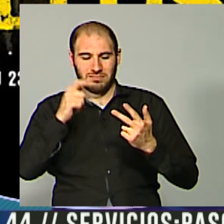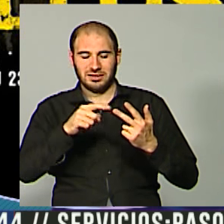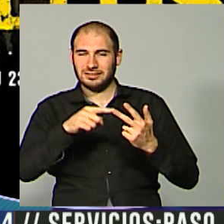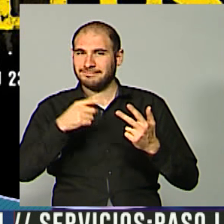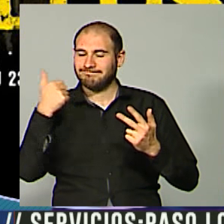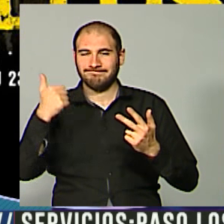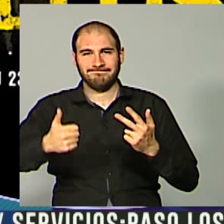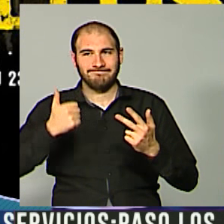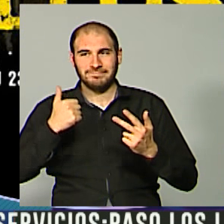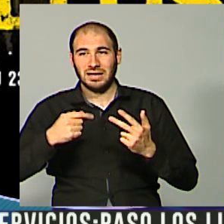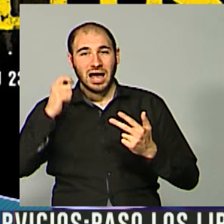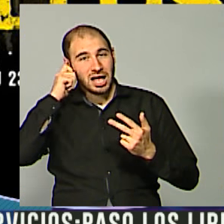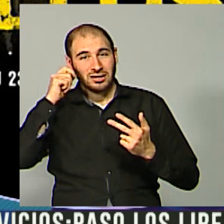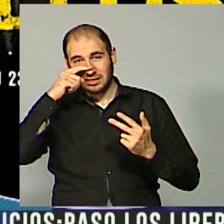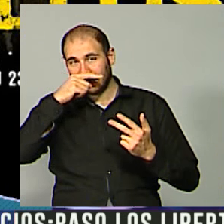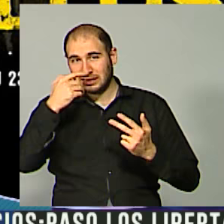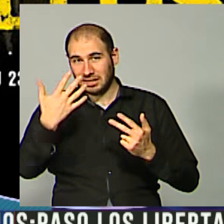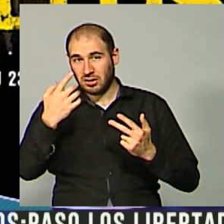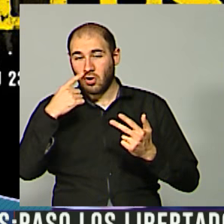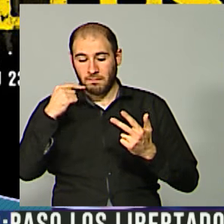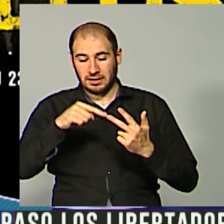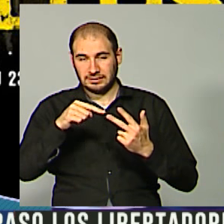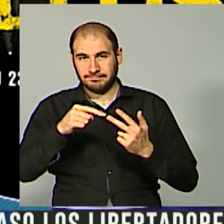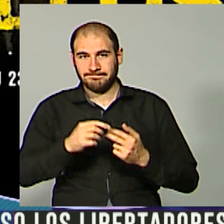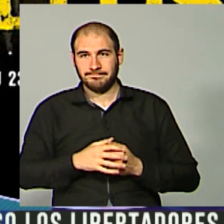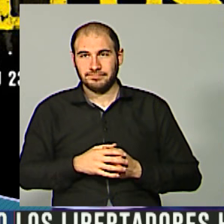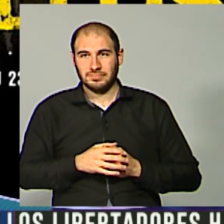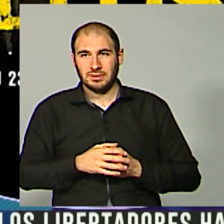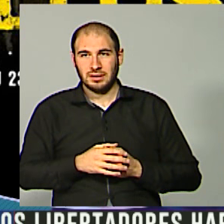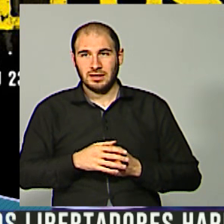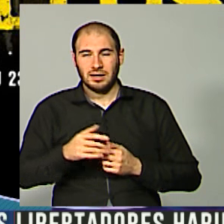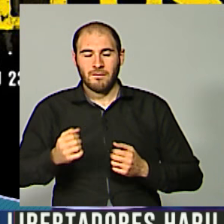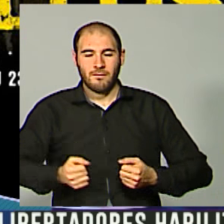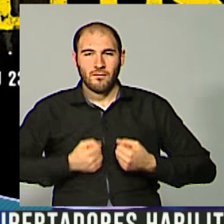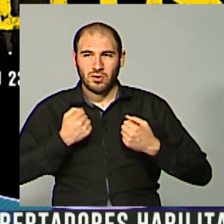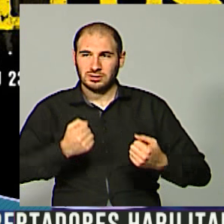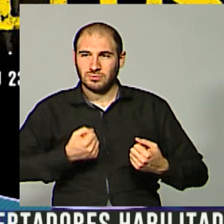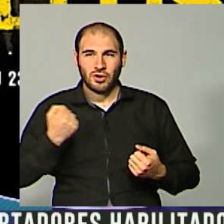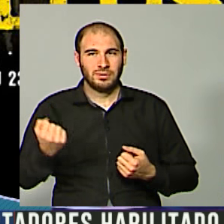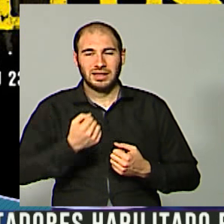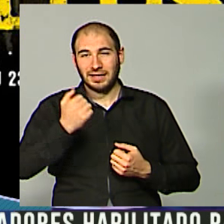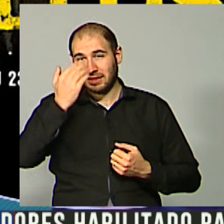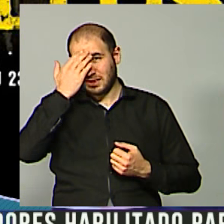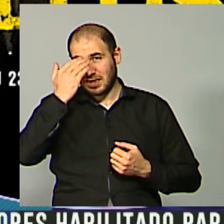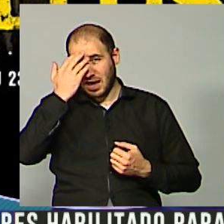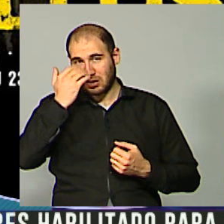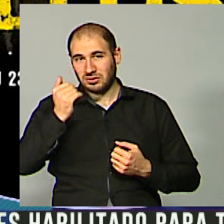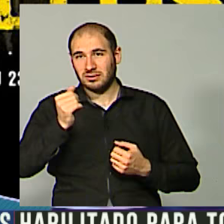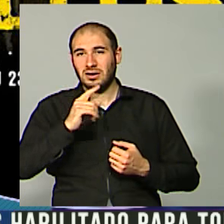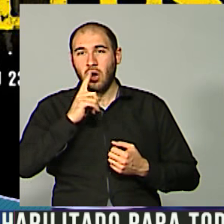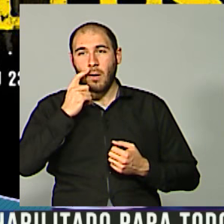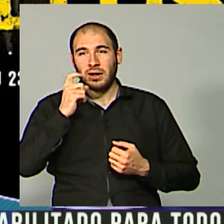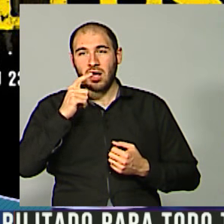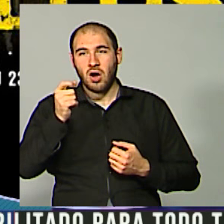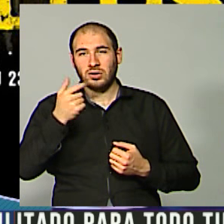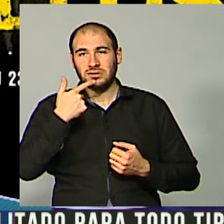tiene 75 años, Jorge Fornés. Una vitalidad tremenda. La dramaturgia, habíamos dicho, es de Óscar Navarro